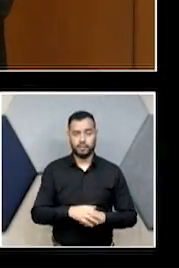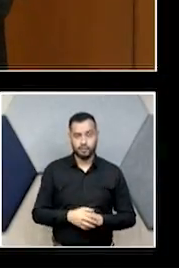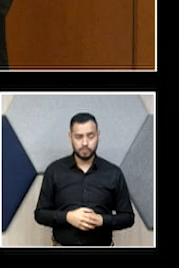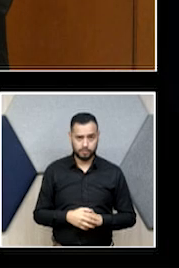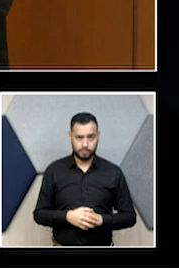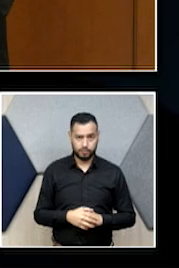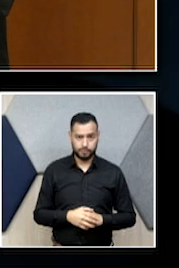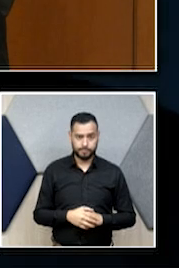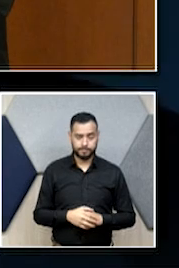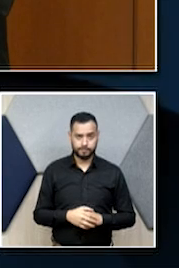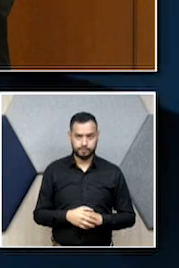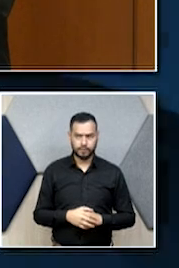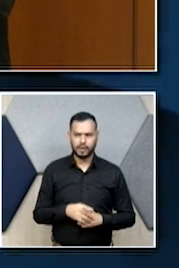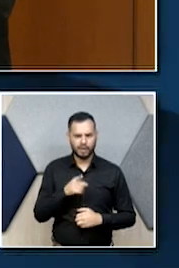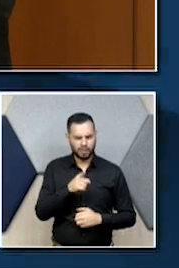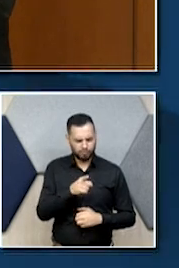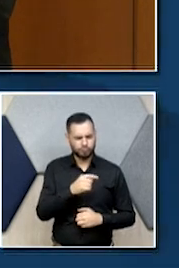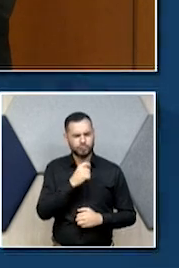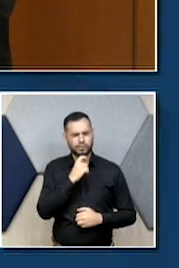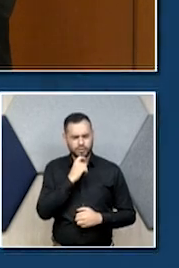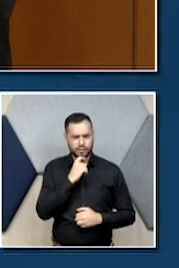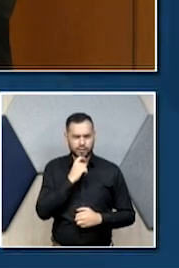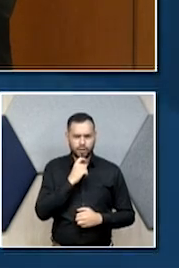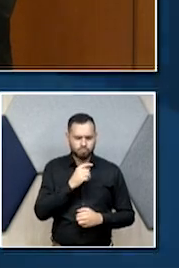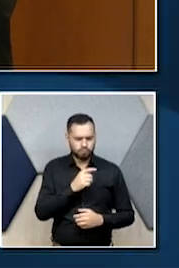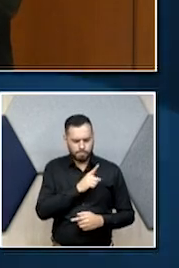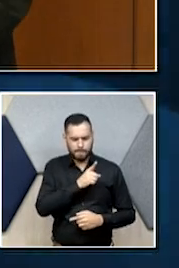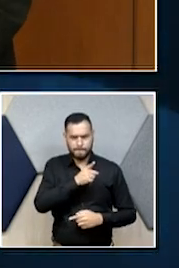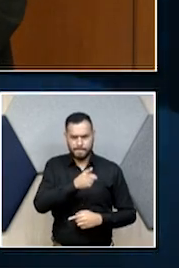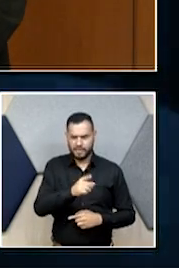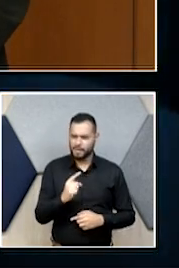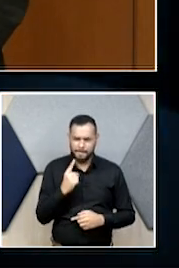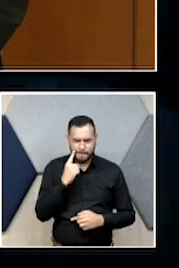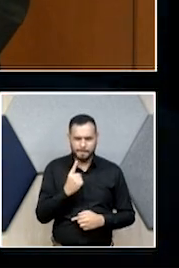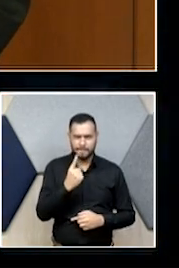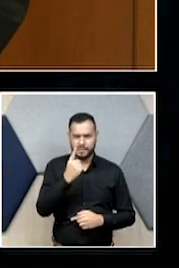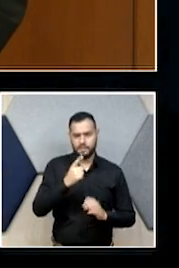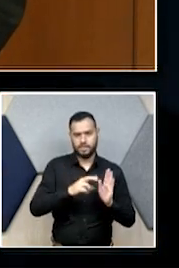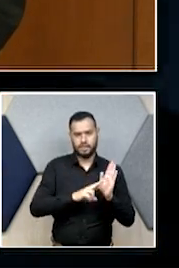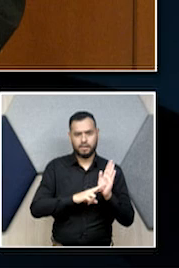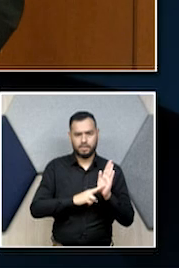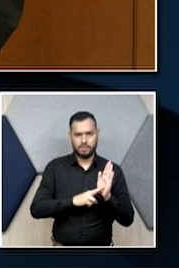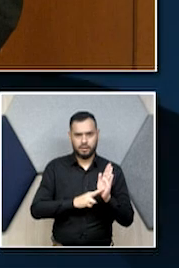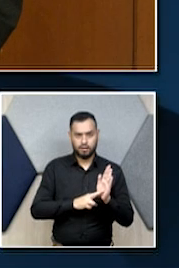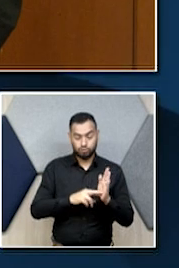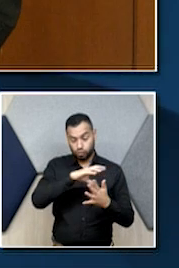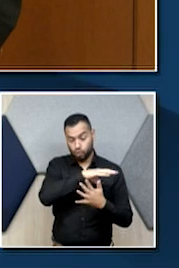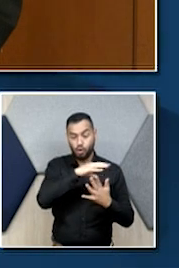ha emitido la primera resolución de conclusiones,